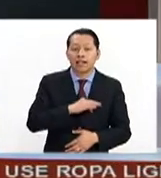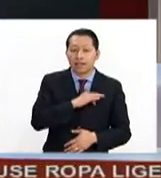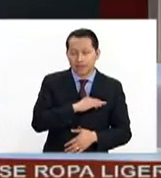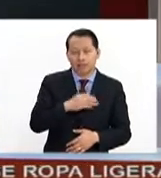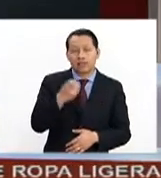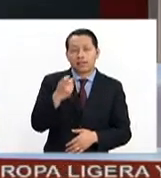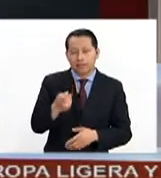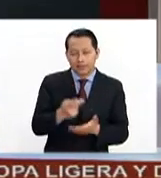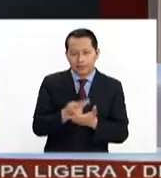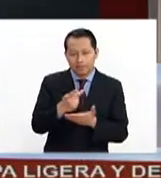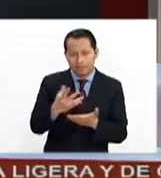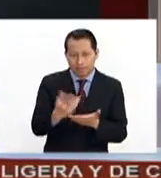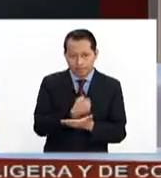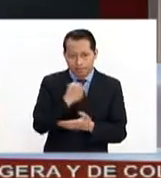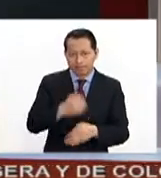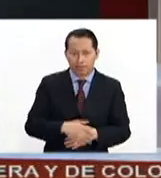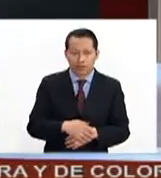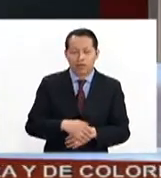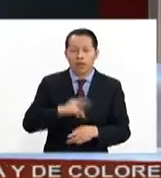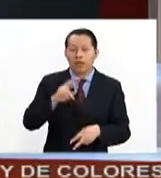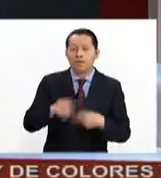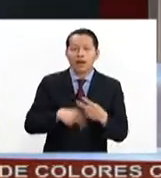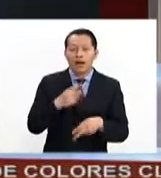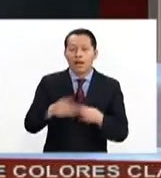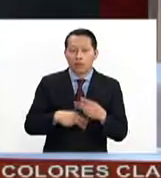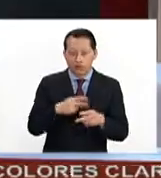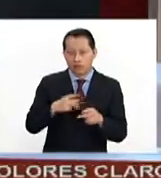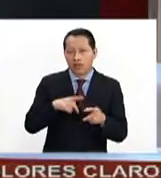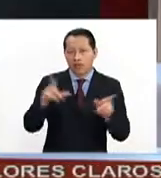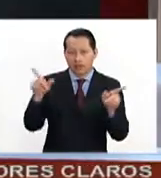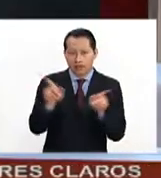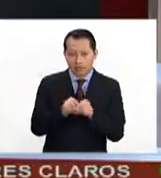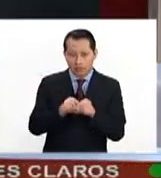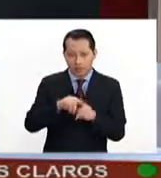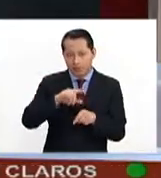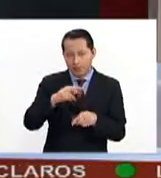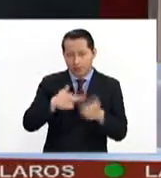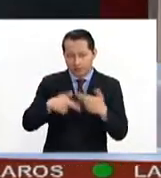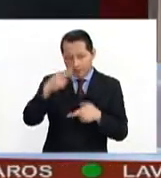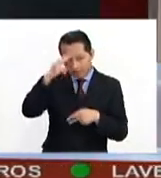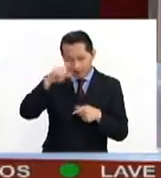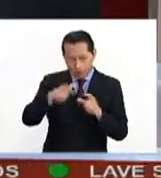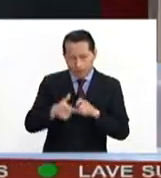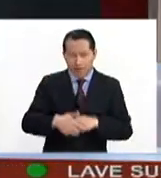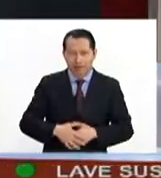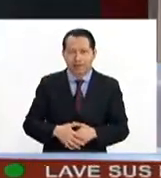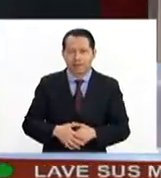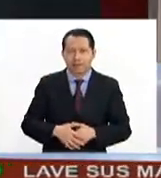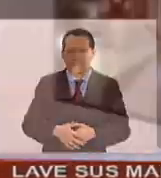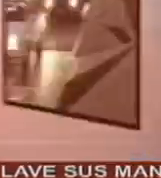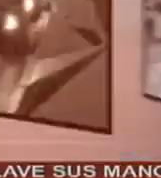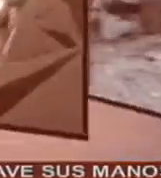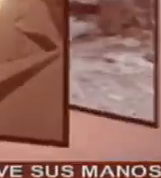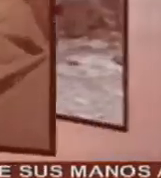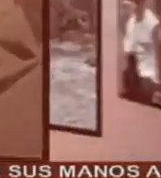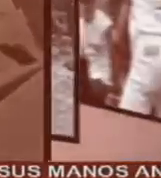los galardonados. Nosotros vamos a ir a nuestro resumen, regresamos en México al Día.